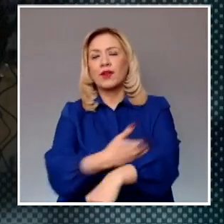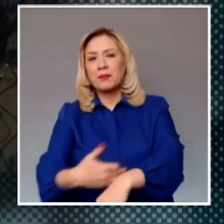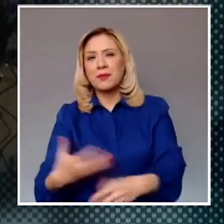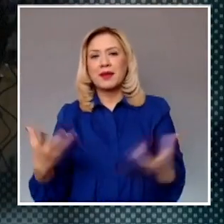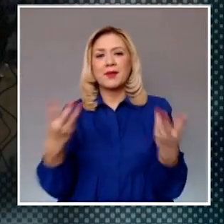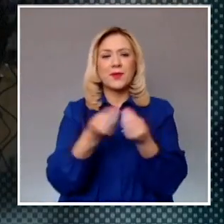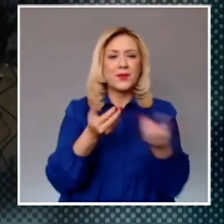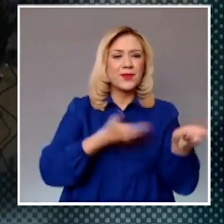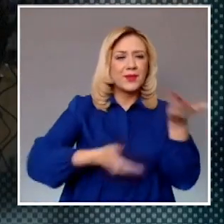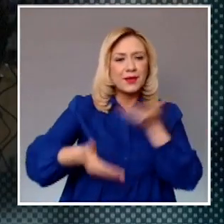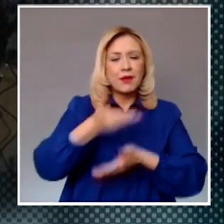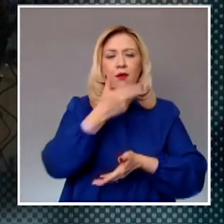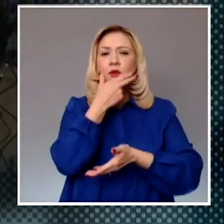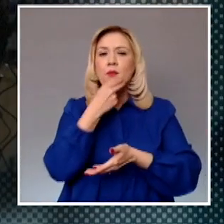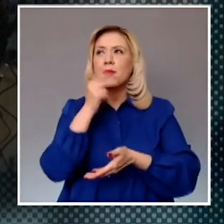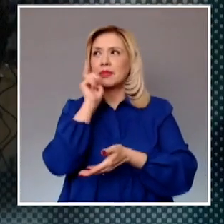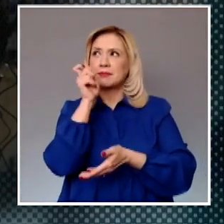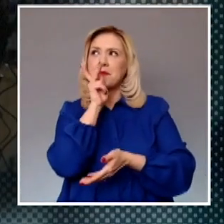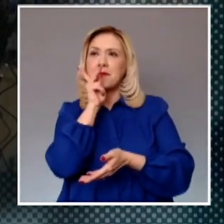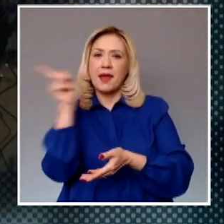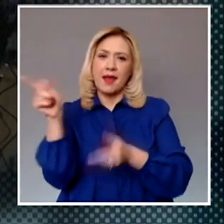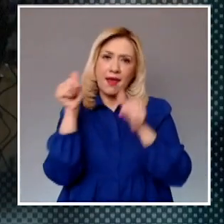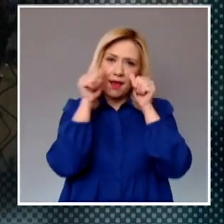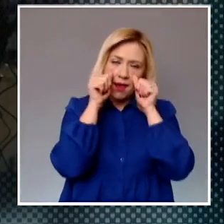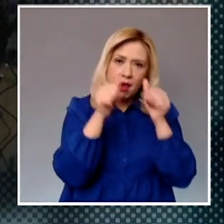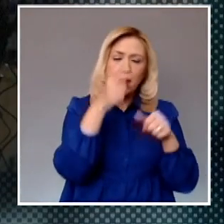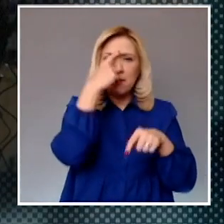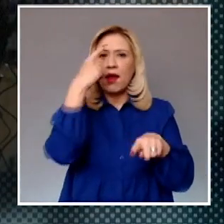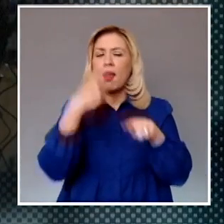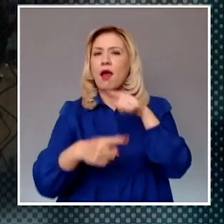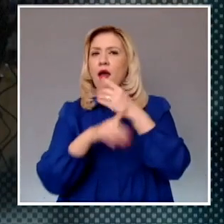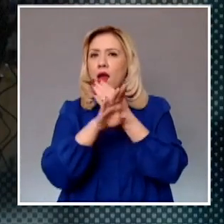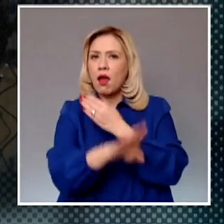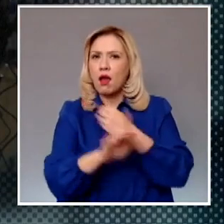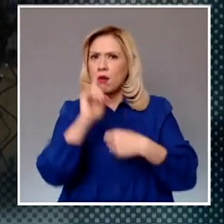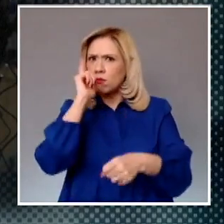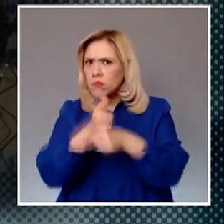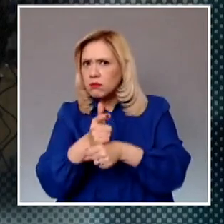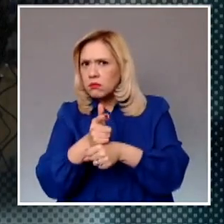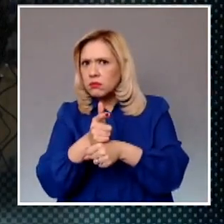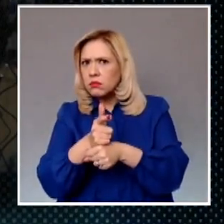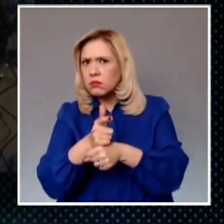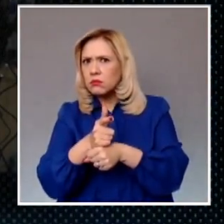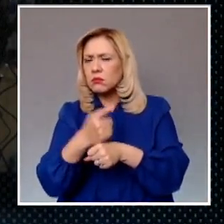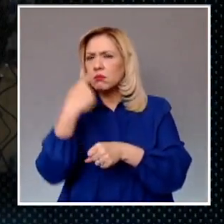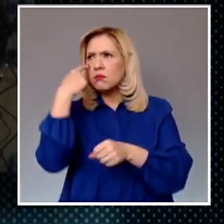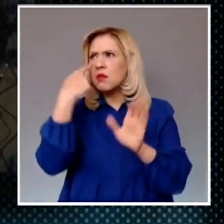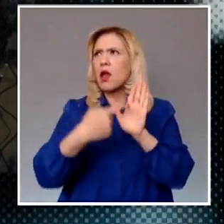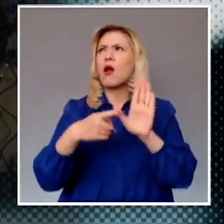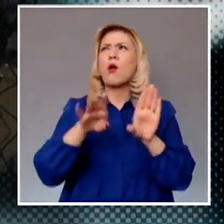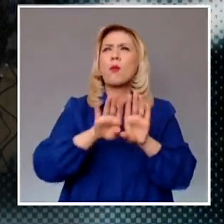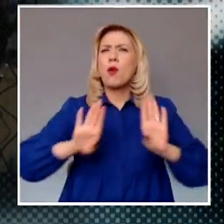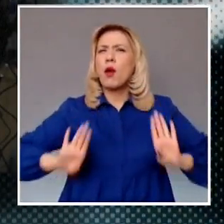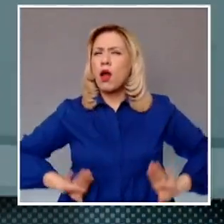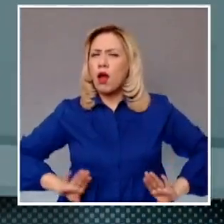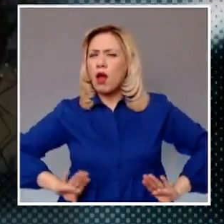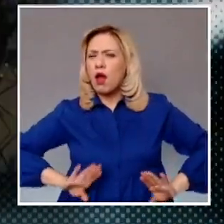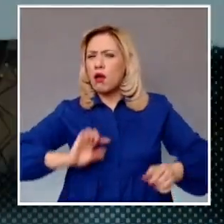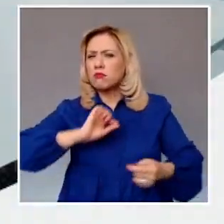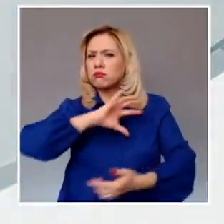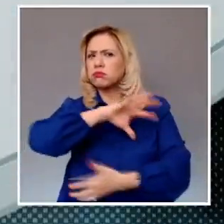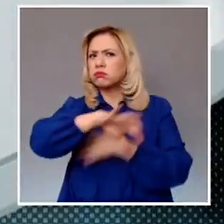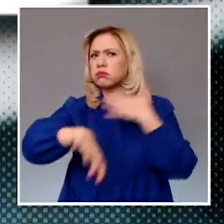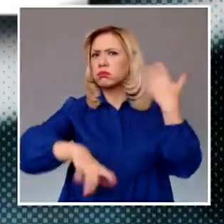desarrollar habilidades de prevención, detección y referencias en situaciones de violencia con perspectiva de género y derechos